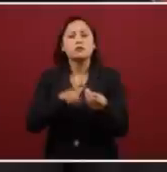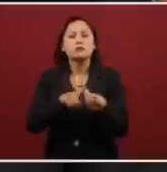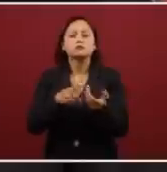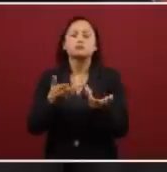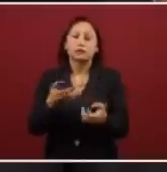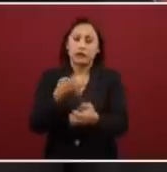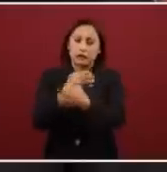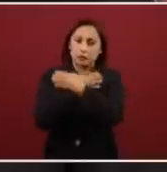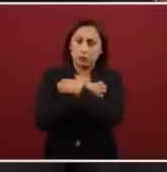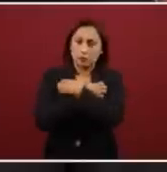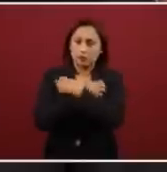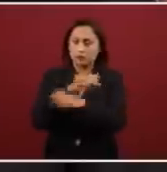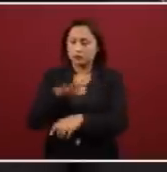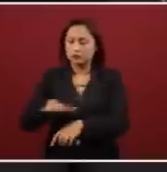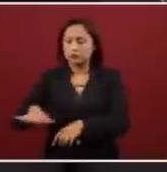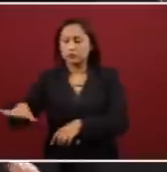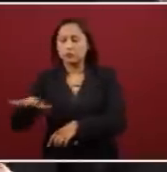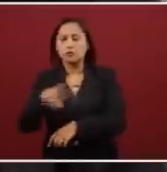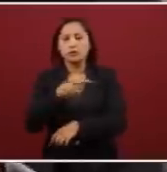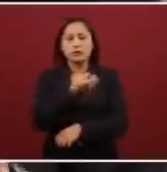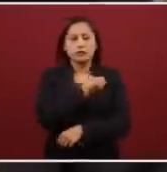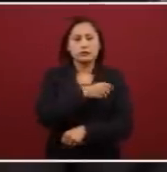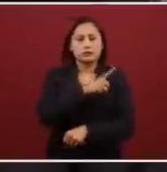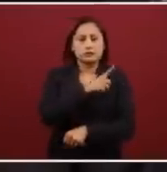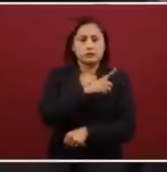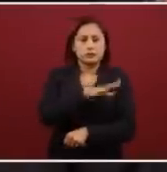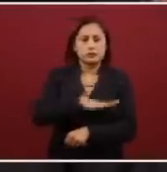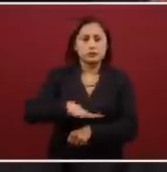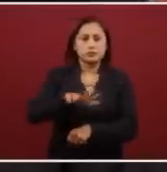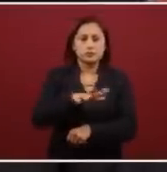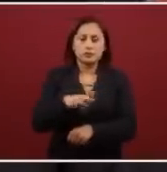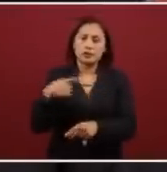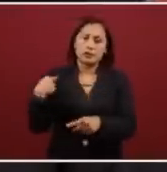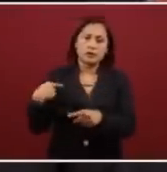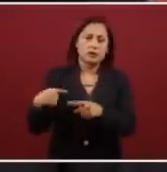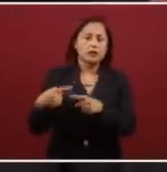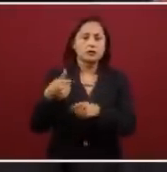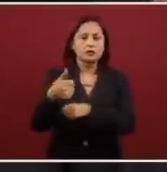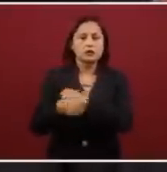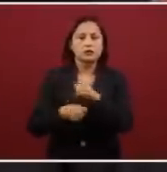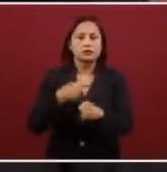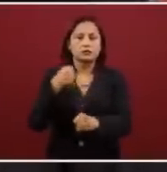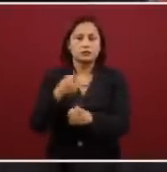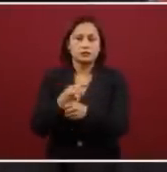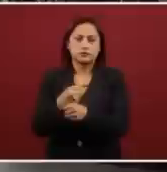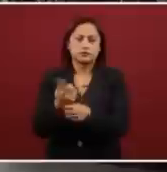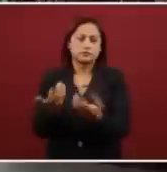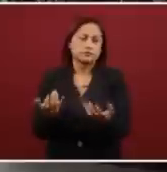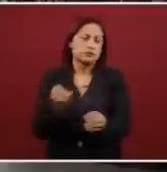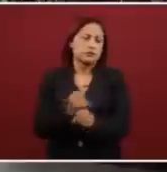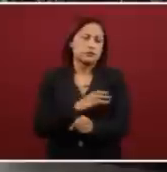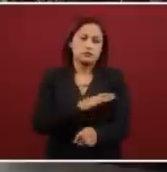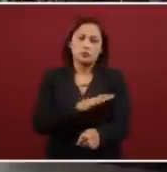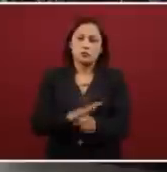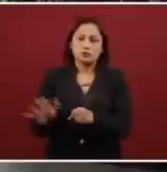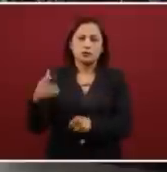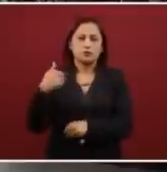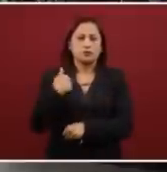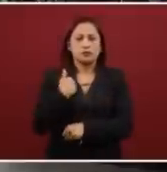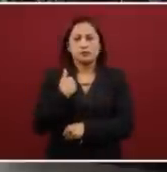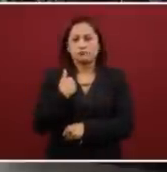salud, pero hacerlo en el sexenio. No podría